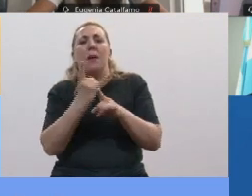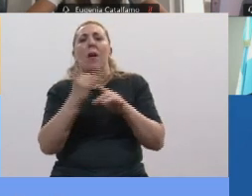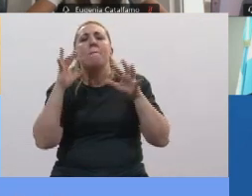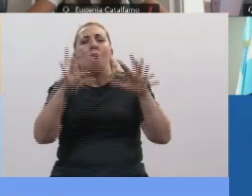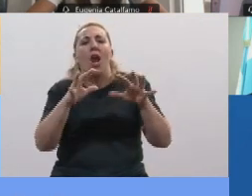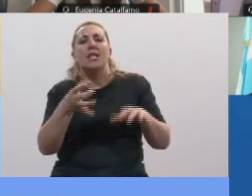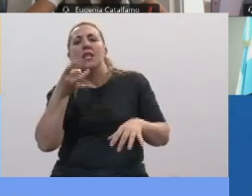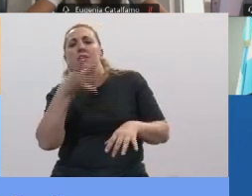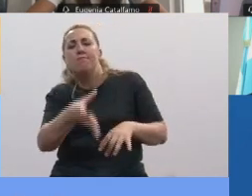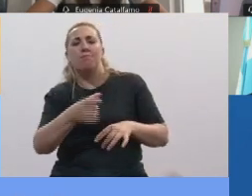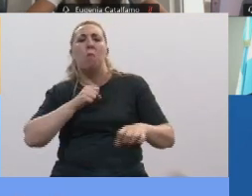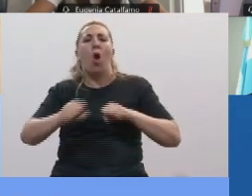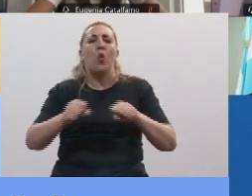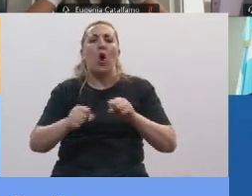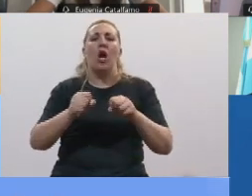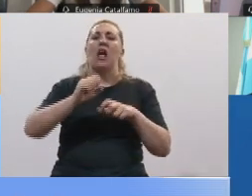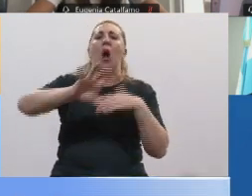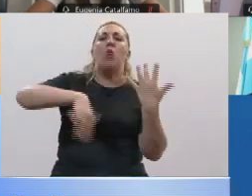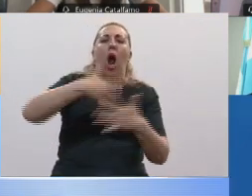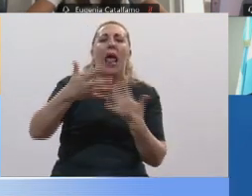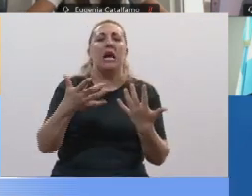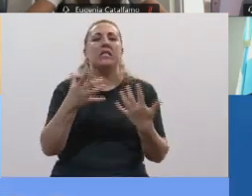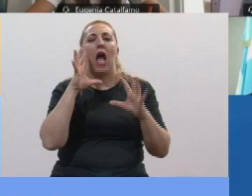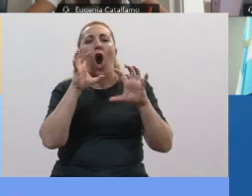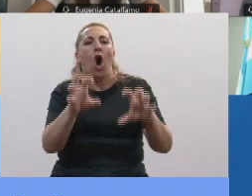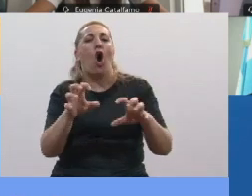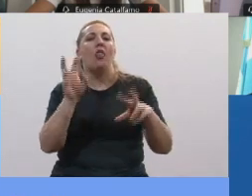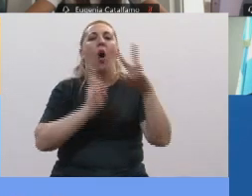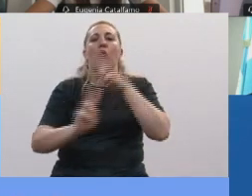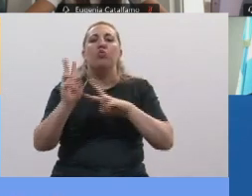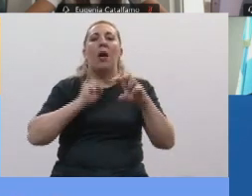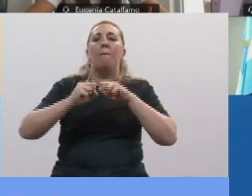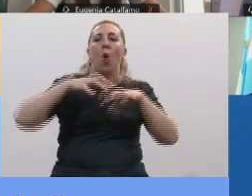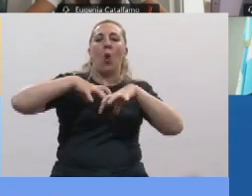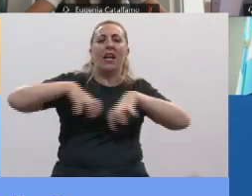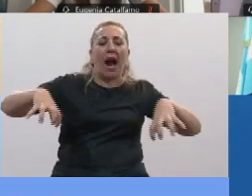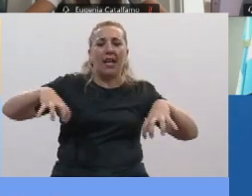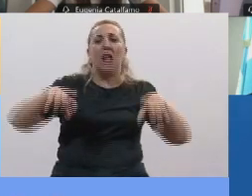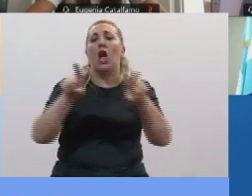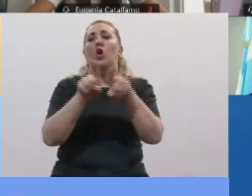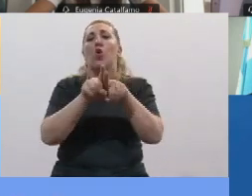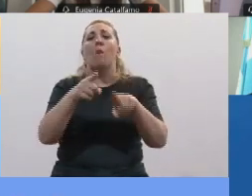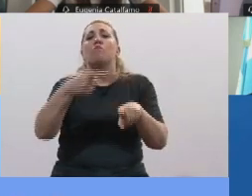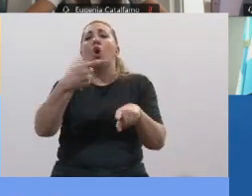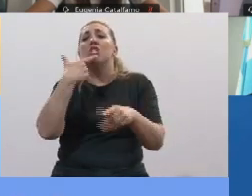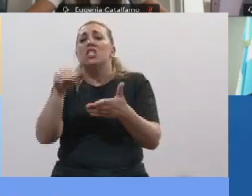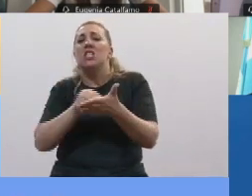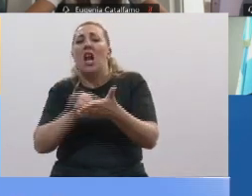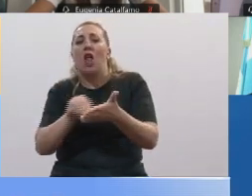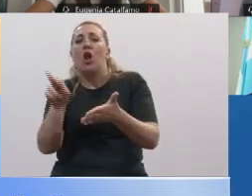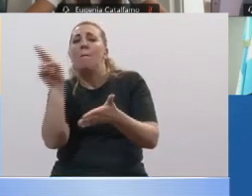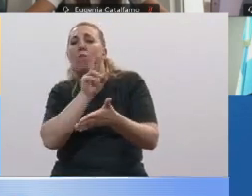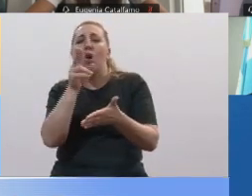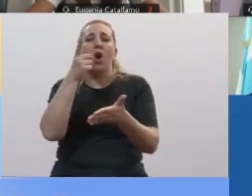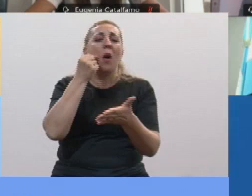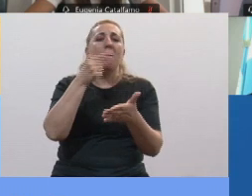permanente a la violencia, al odio, a la grieta, cuando como hablaban senadoras y